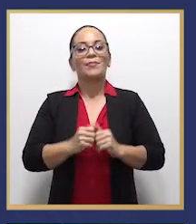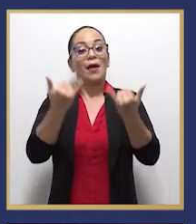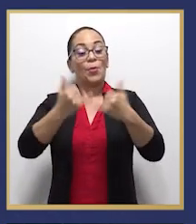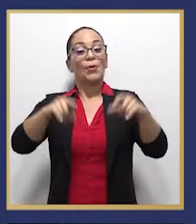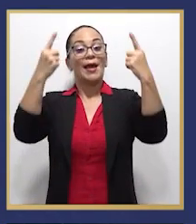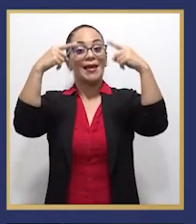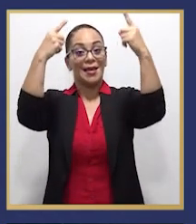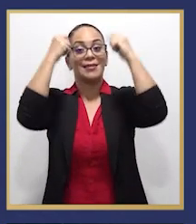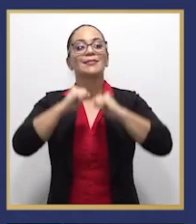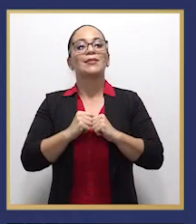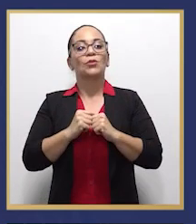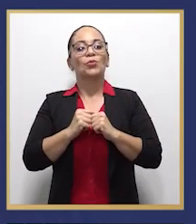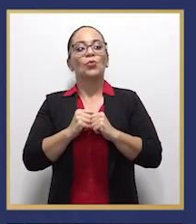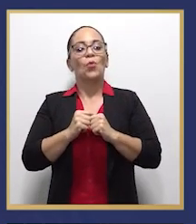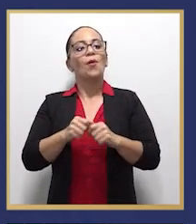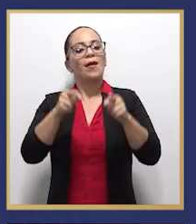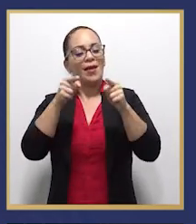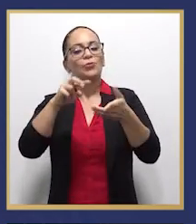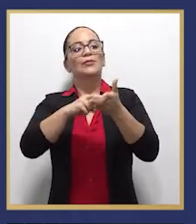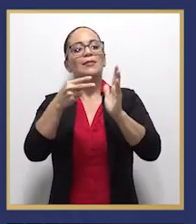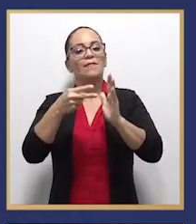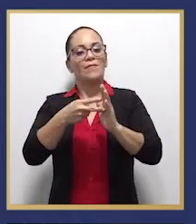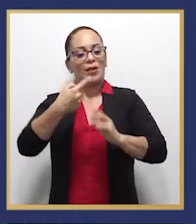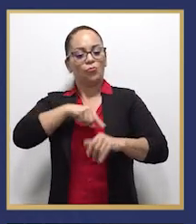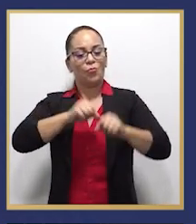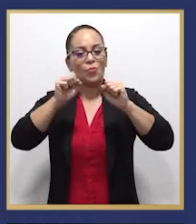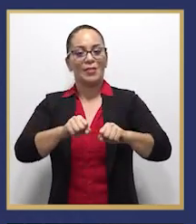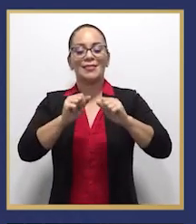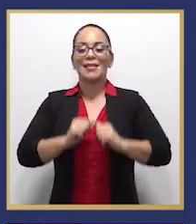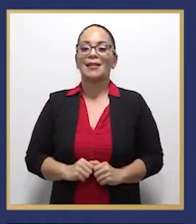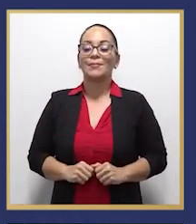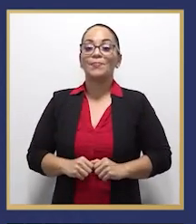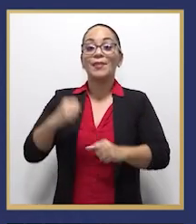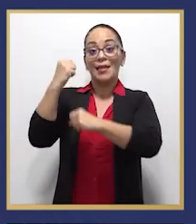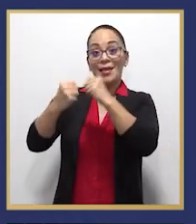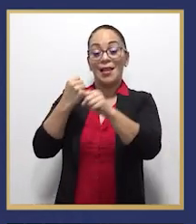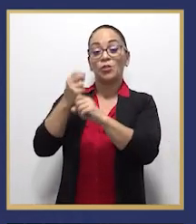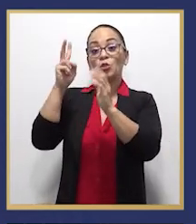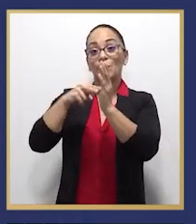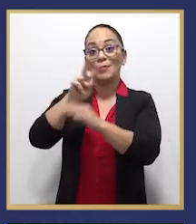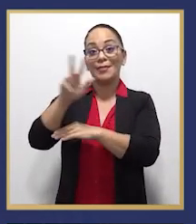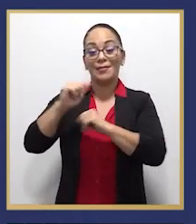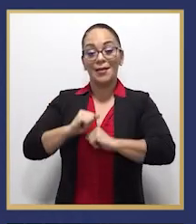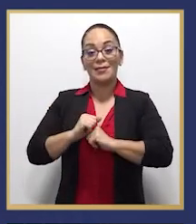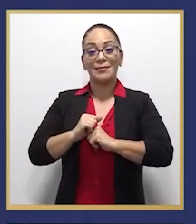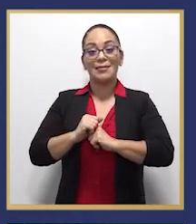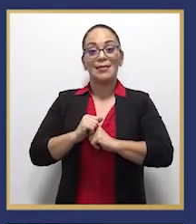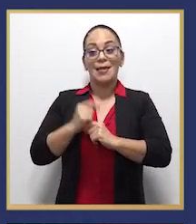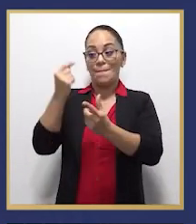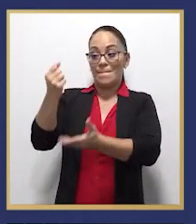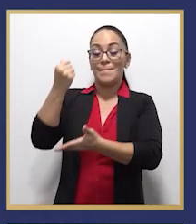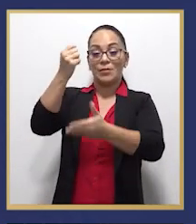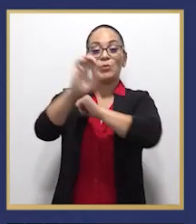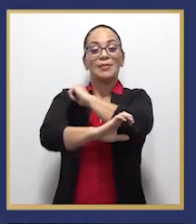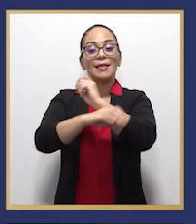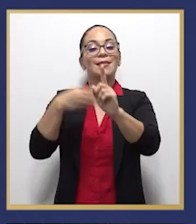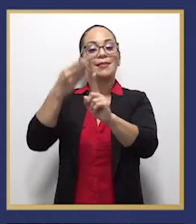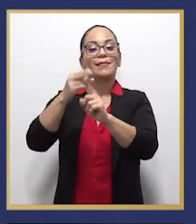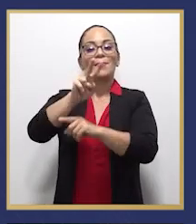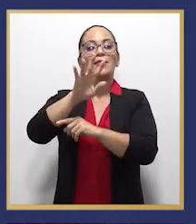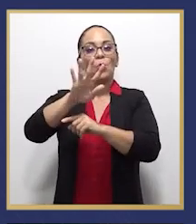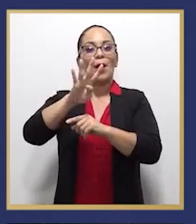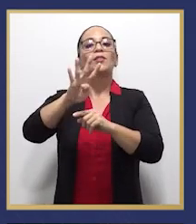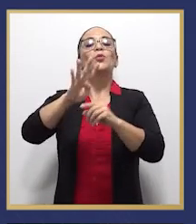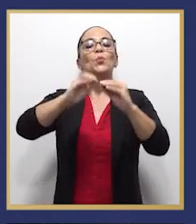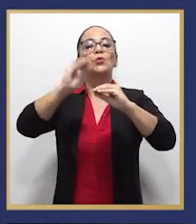estamos alcanzando confirma nuestro potencial solamente en el año 2023 la inversión extranjera directa creció